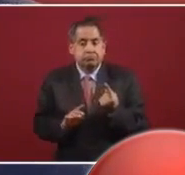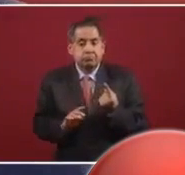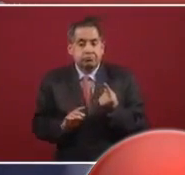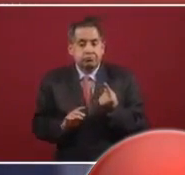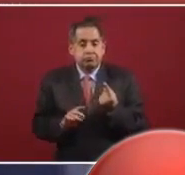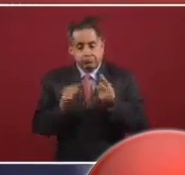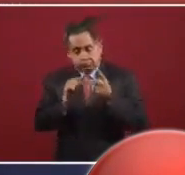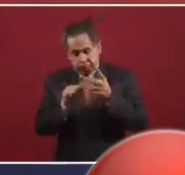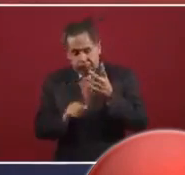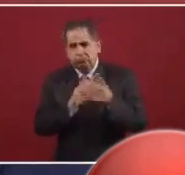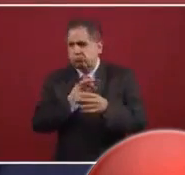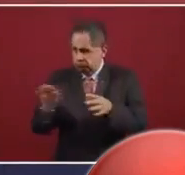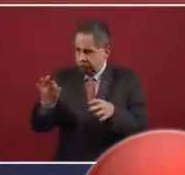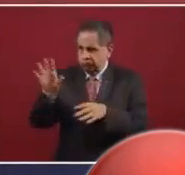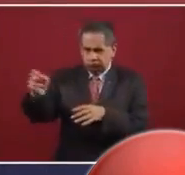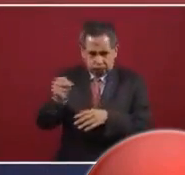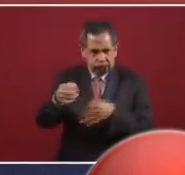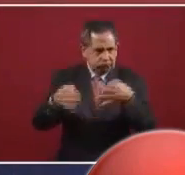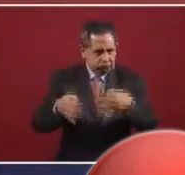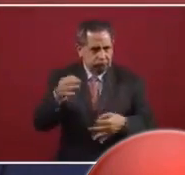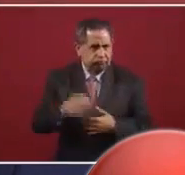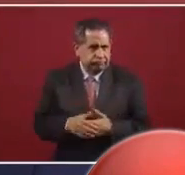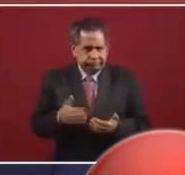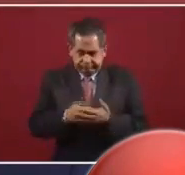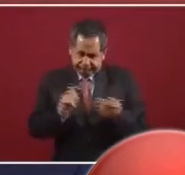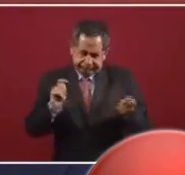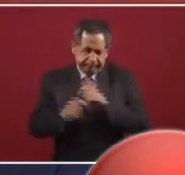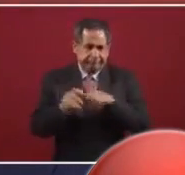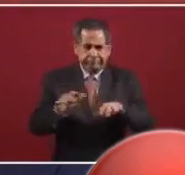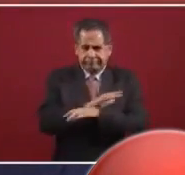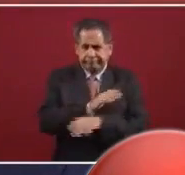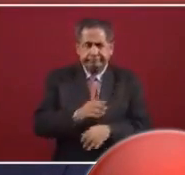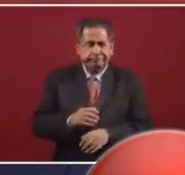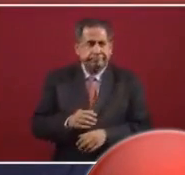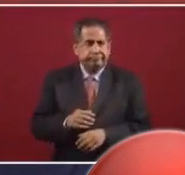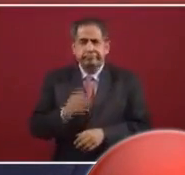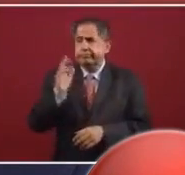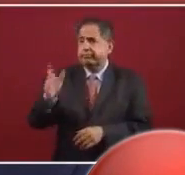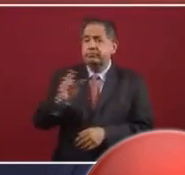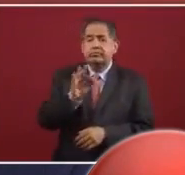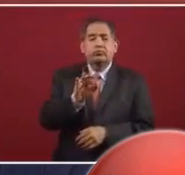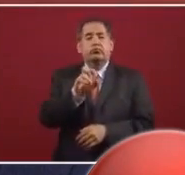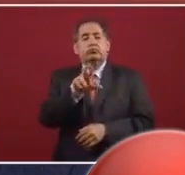Entonces, todos estos cambios, el terminar con los fueros,